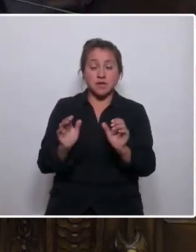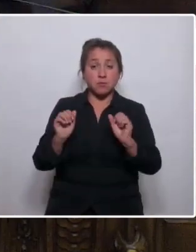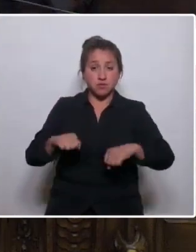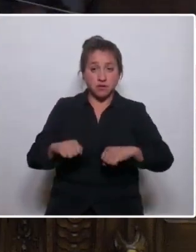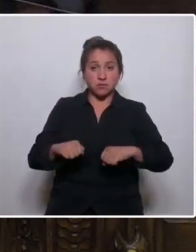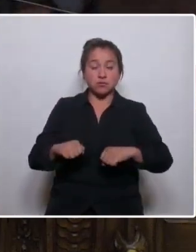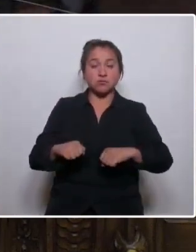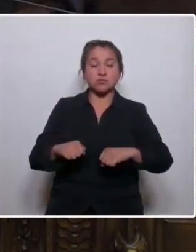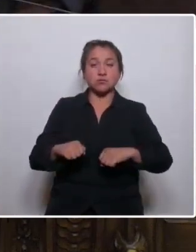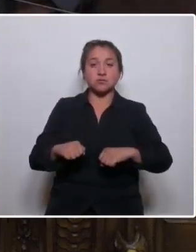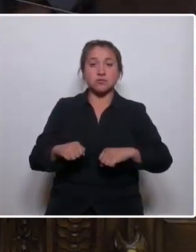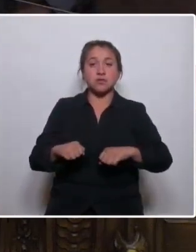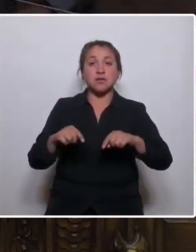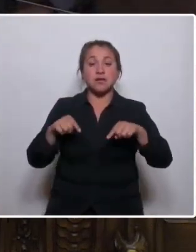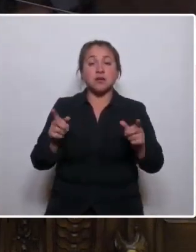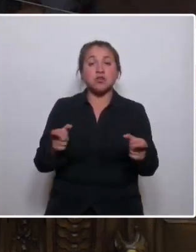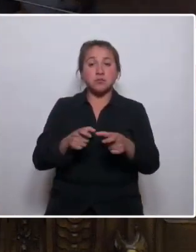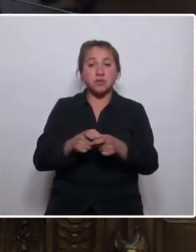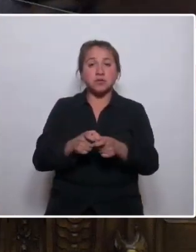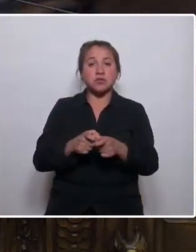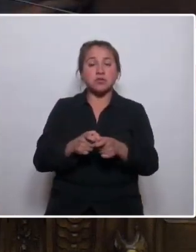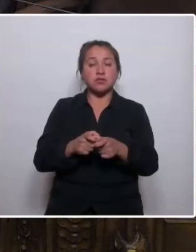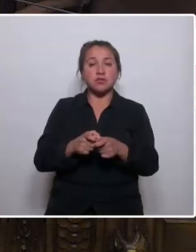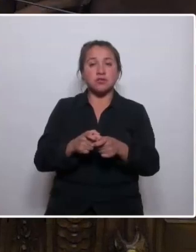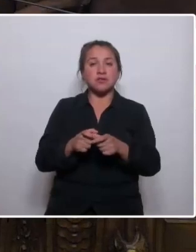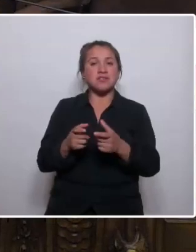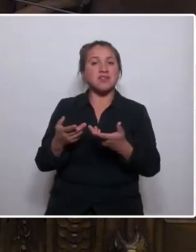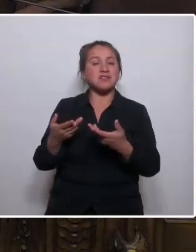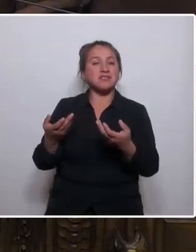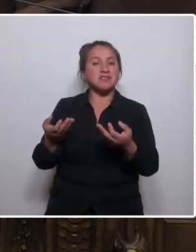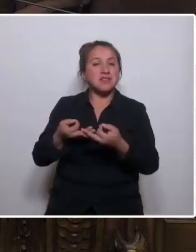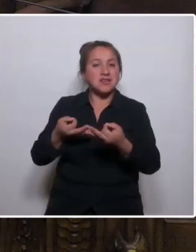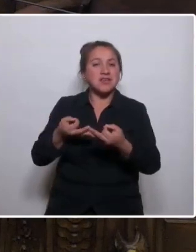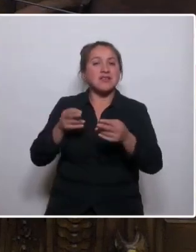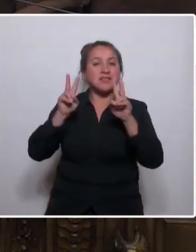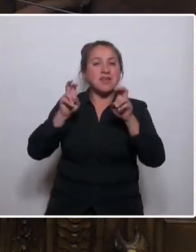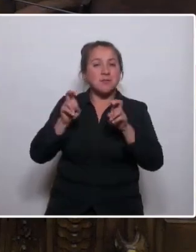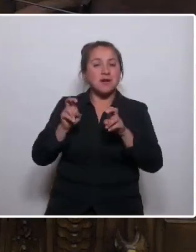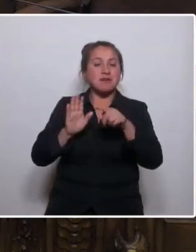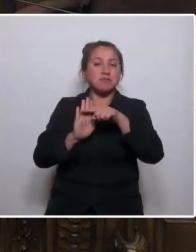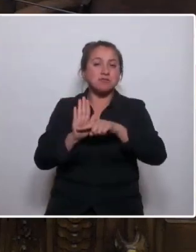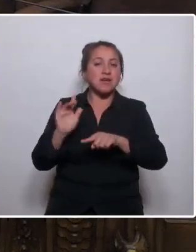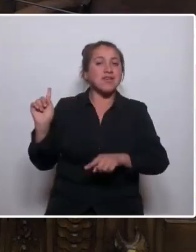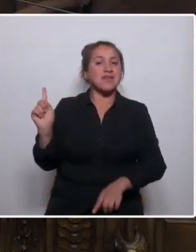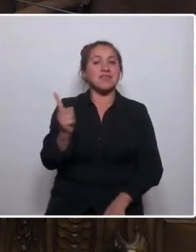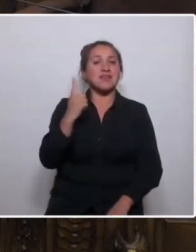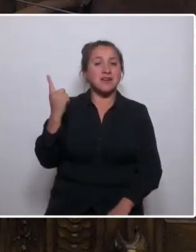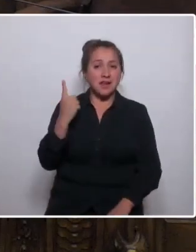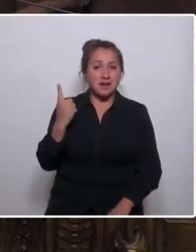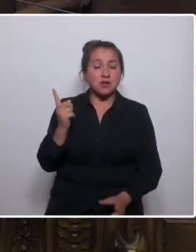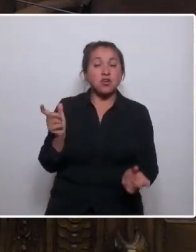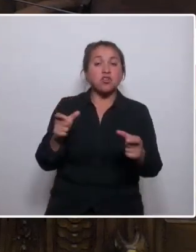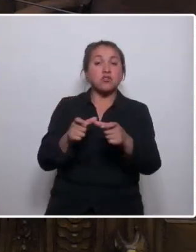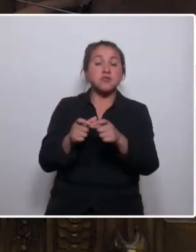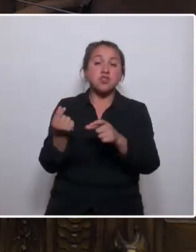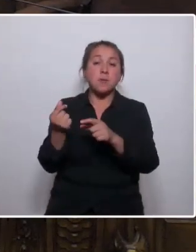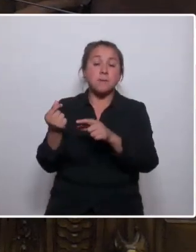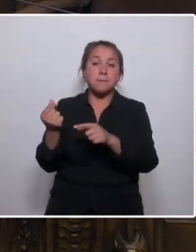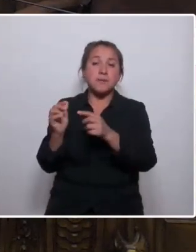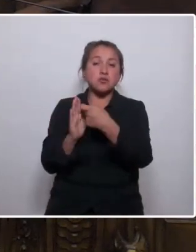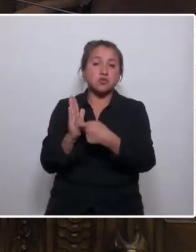efectos, este comité deberá seguir las directrices de carácter general emanadas de la Comisión de Presupuestos y Administración